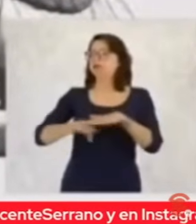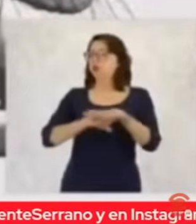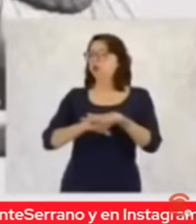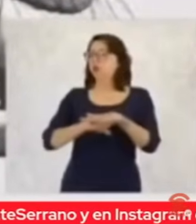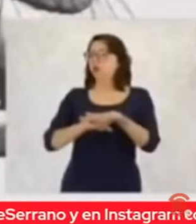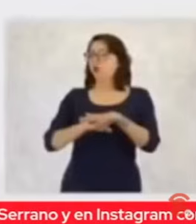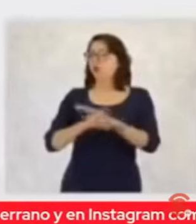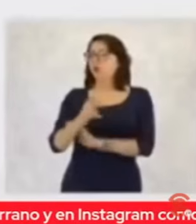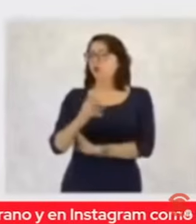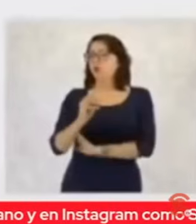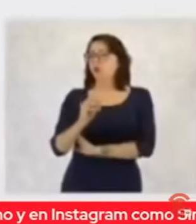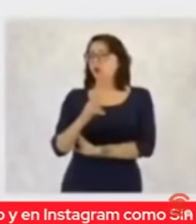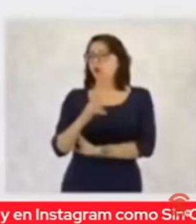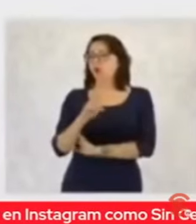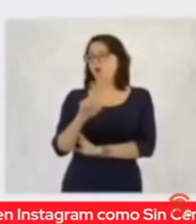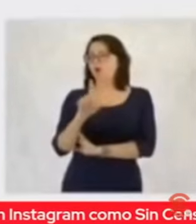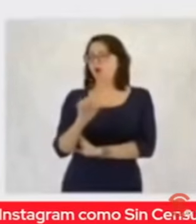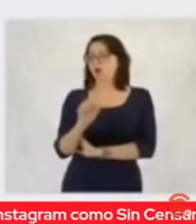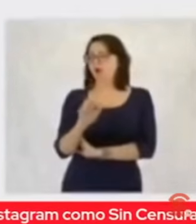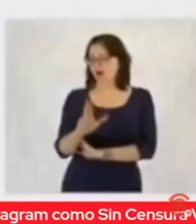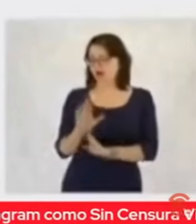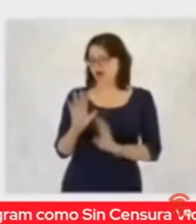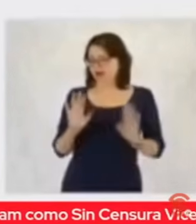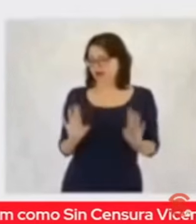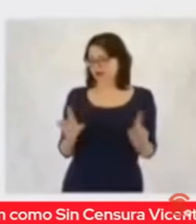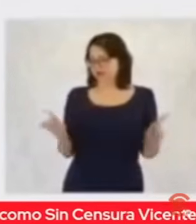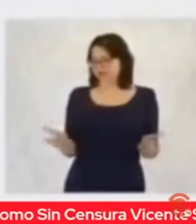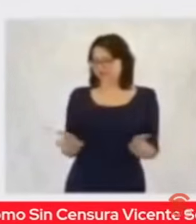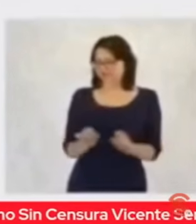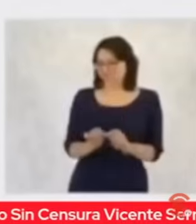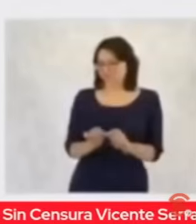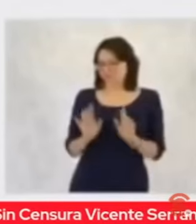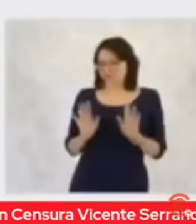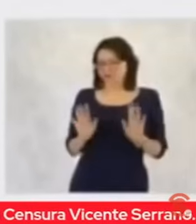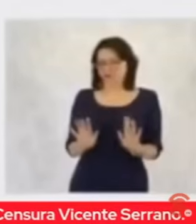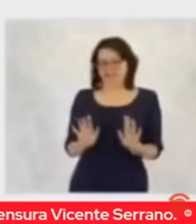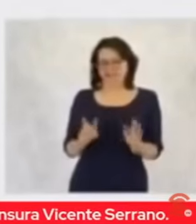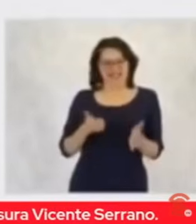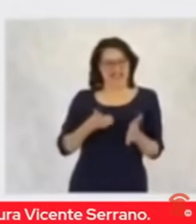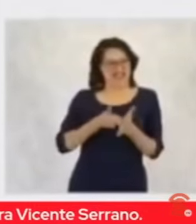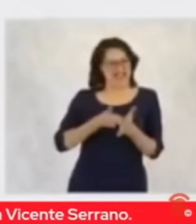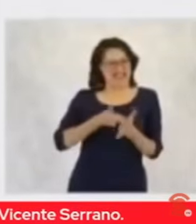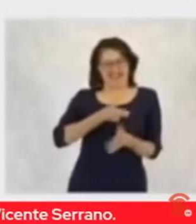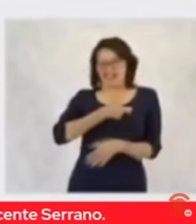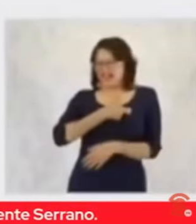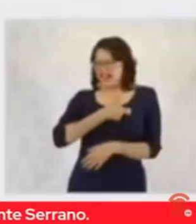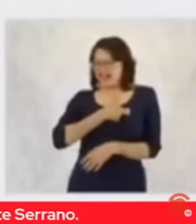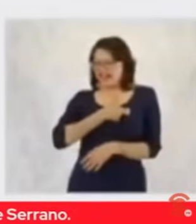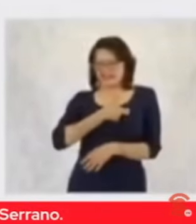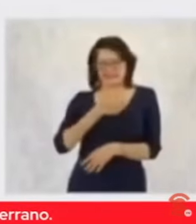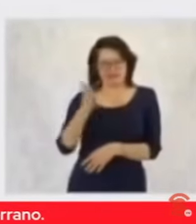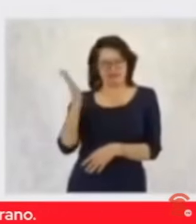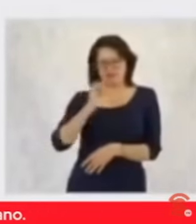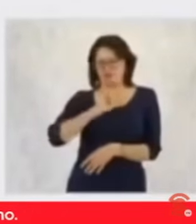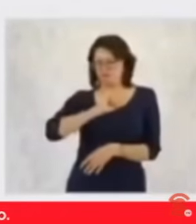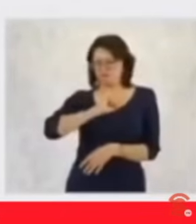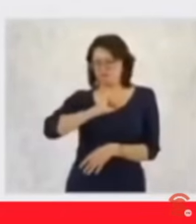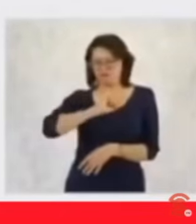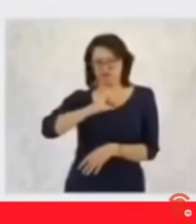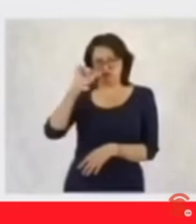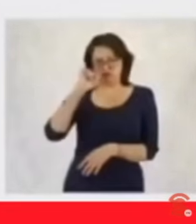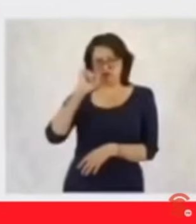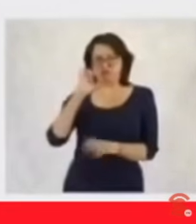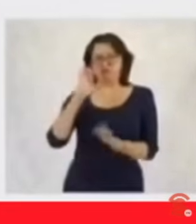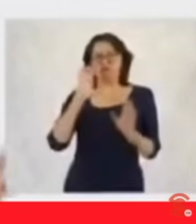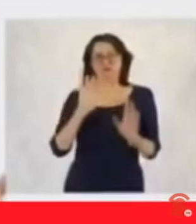Esas compras de medicamentos fueron a mucho mayor precio que las que se hicieron posteriormente. Y además, a